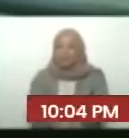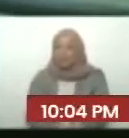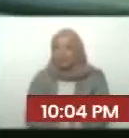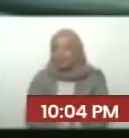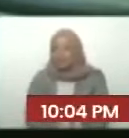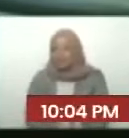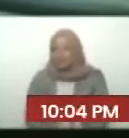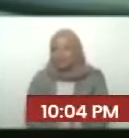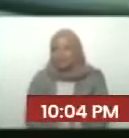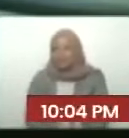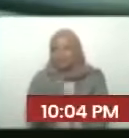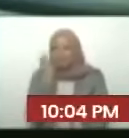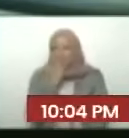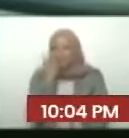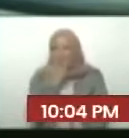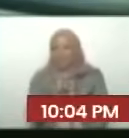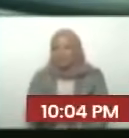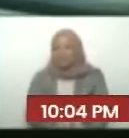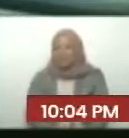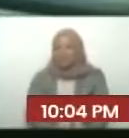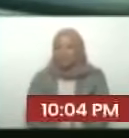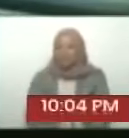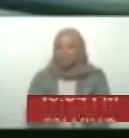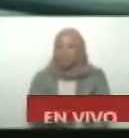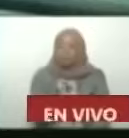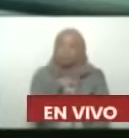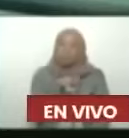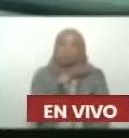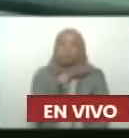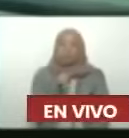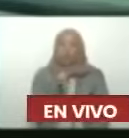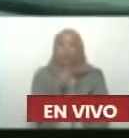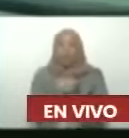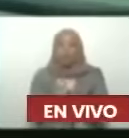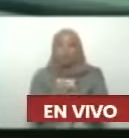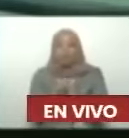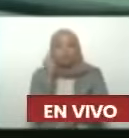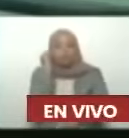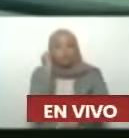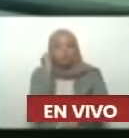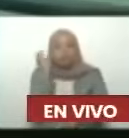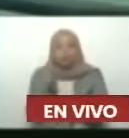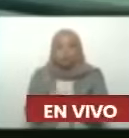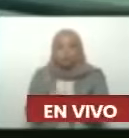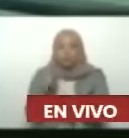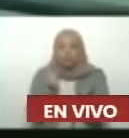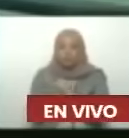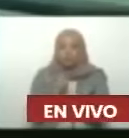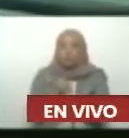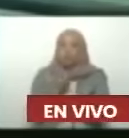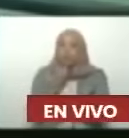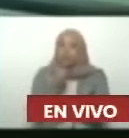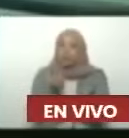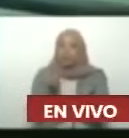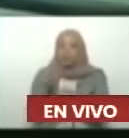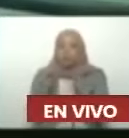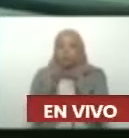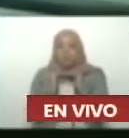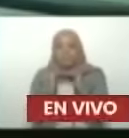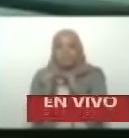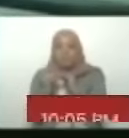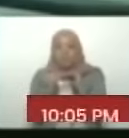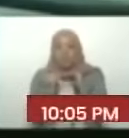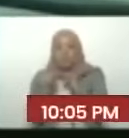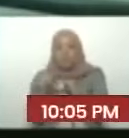estamos esperando solamente que la gobernadora nos dé el lineamiento de si lo dejamos pegado, la silla con la mesa. O se hace o mesa separado.